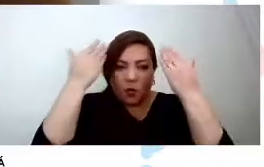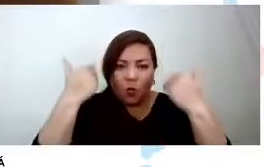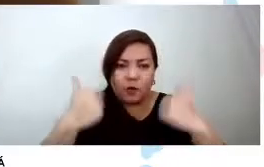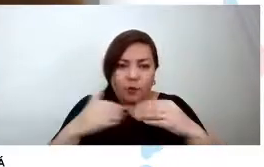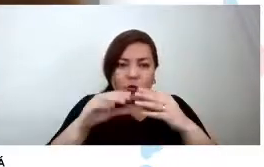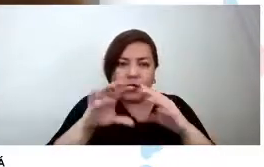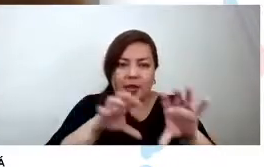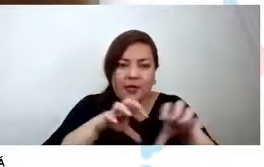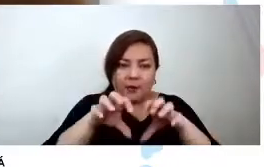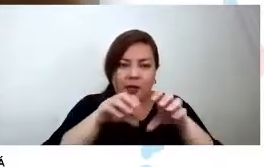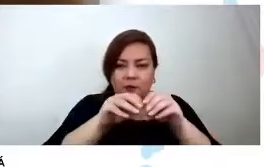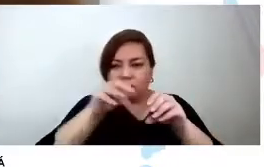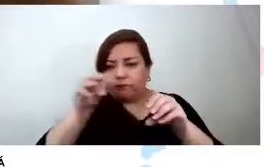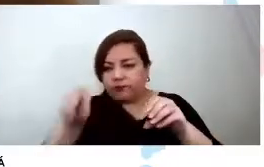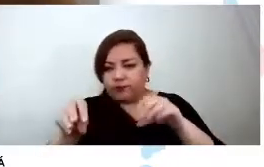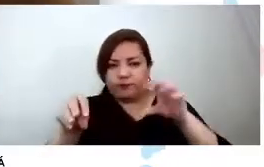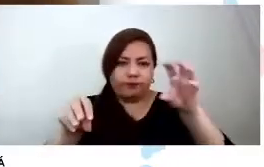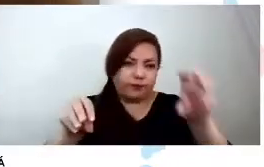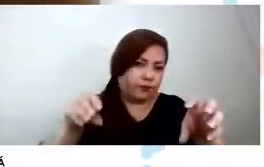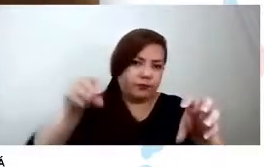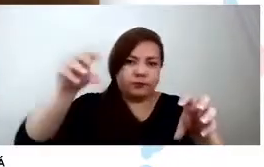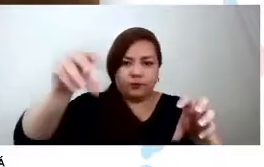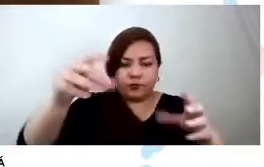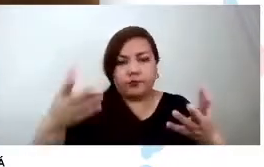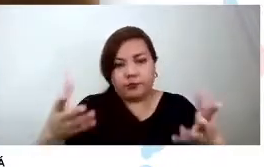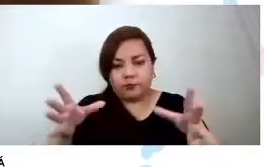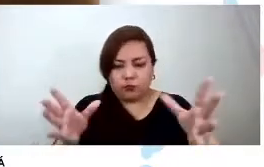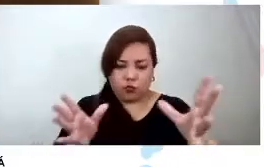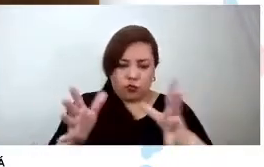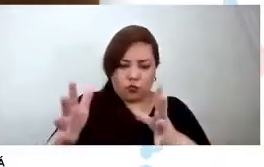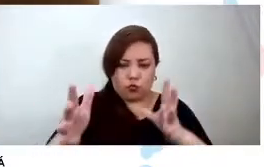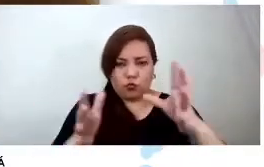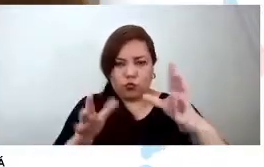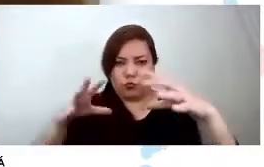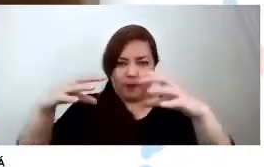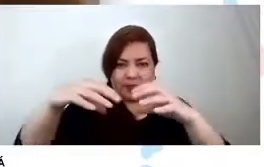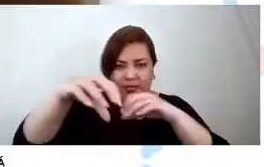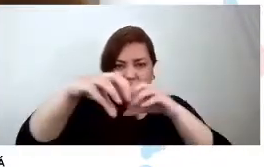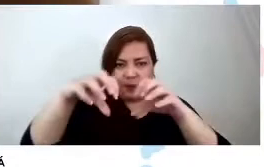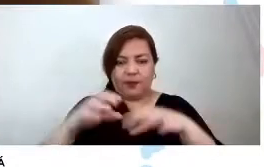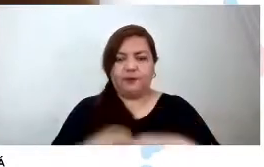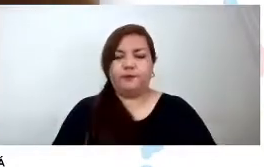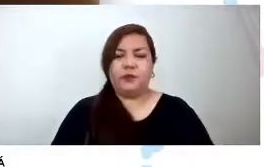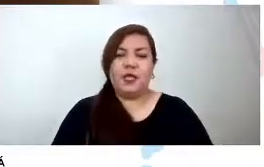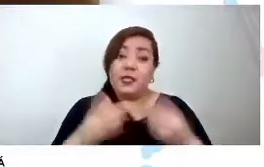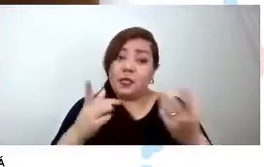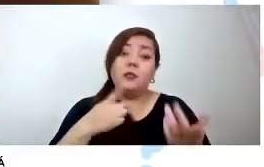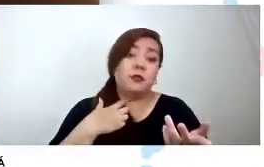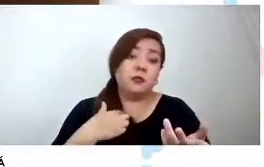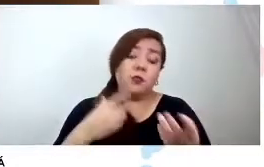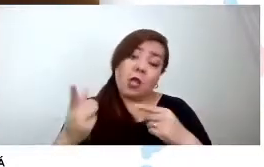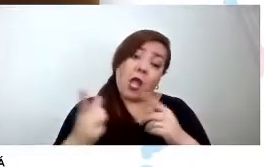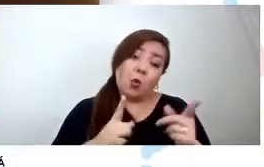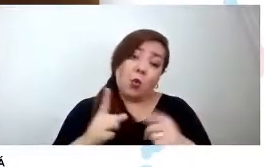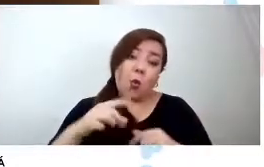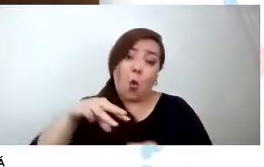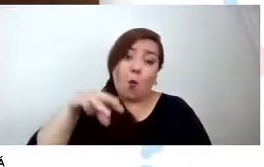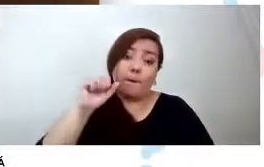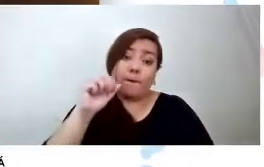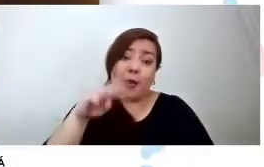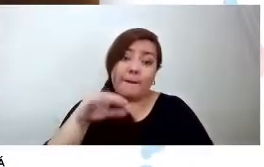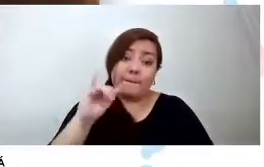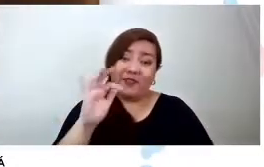animal corresponde. Y es muy interesante porque los mamíferos tienen ciertas similitudes en sus